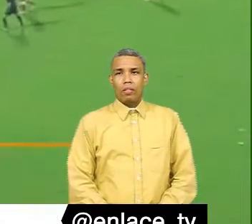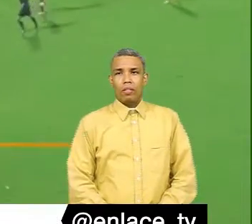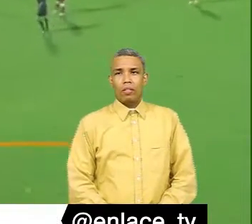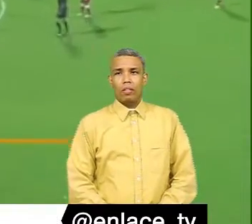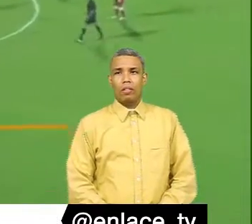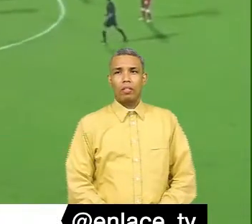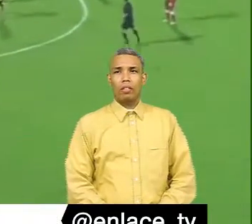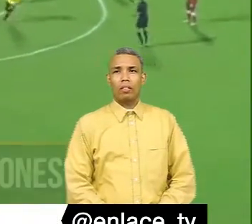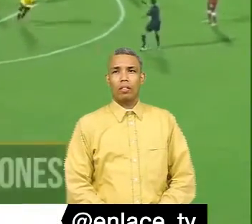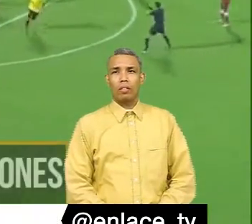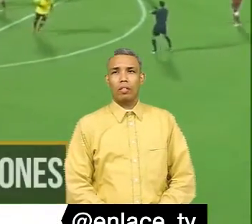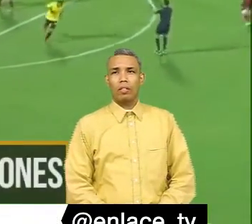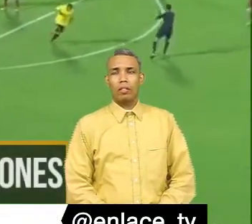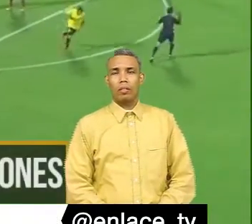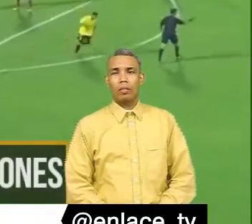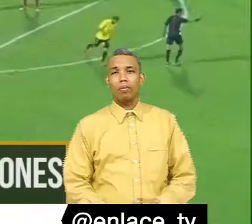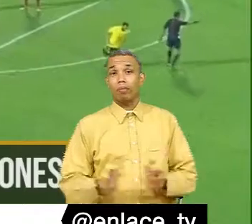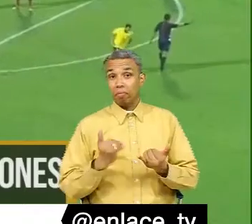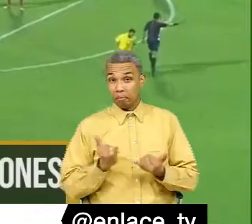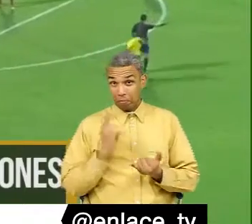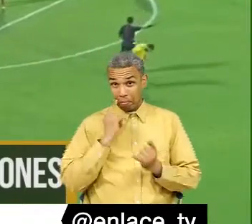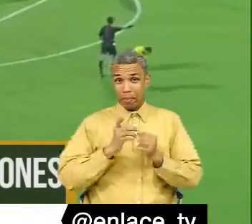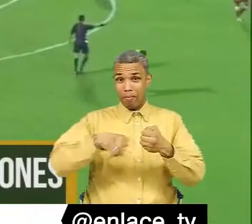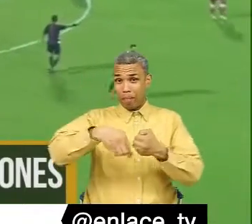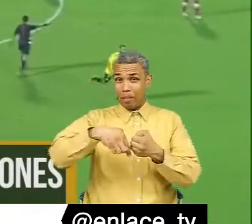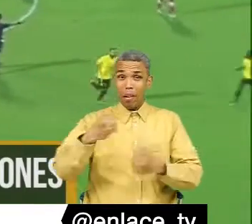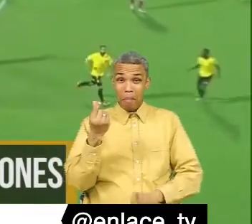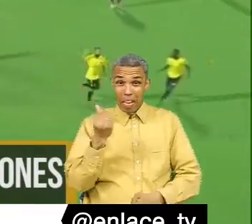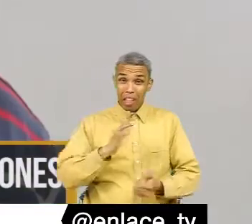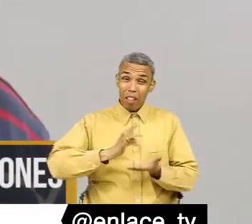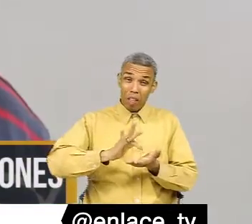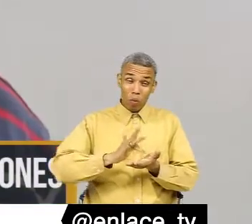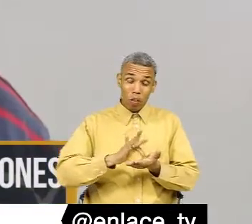refirió a los compromisos económicos que aún están pendientes por saldar. Nos